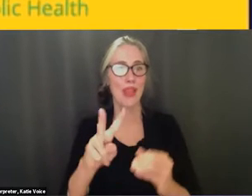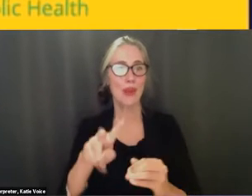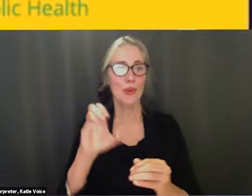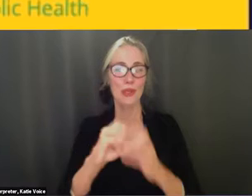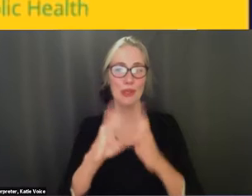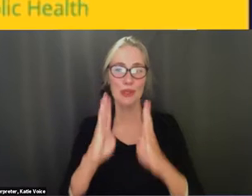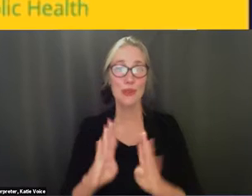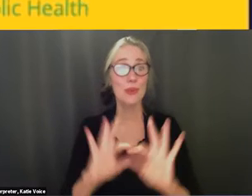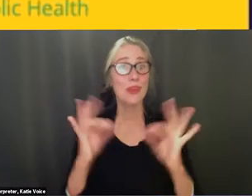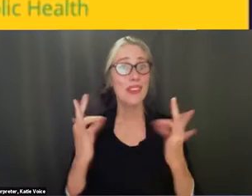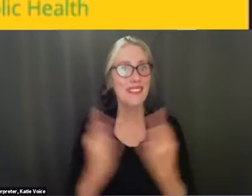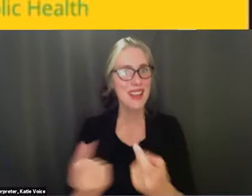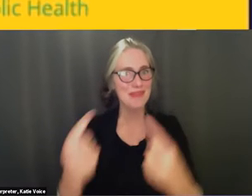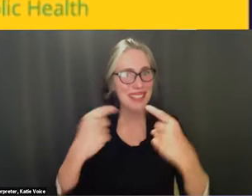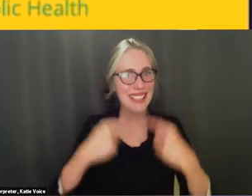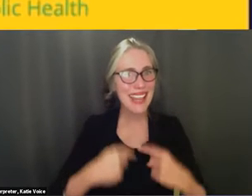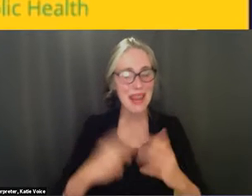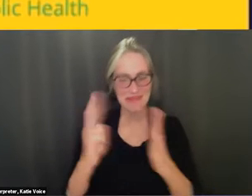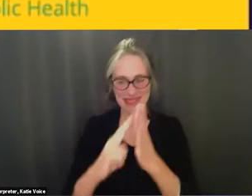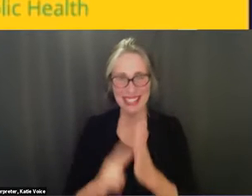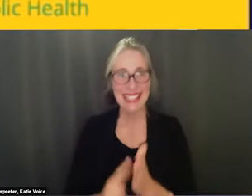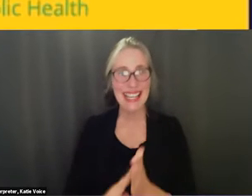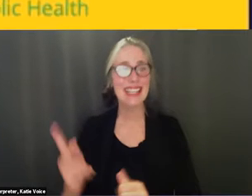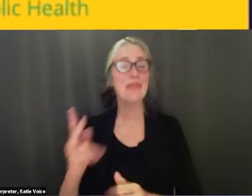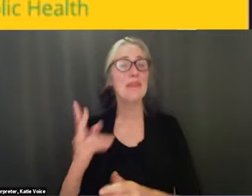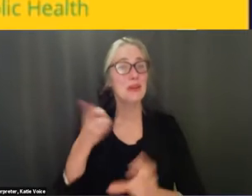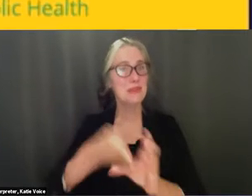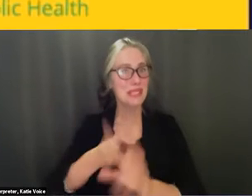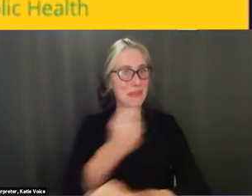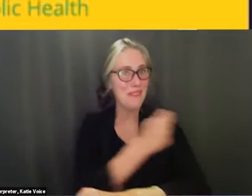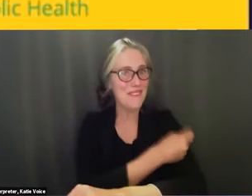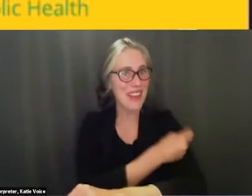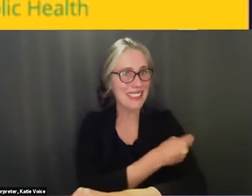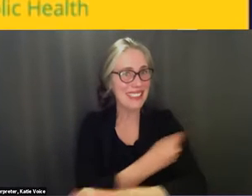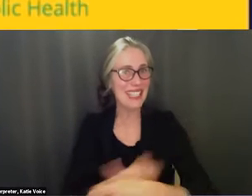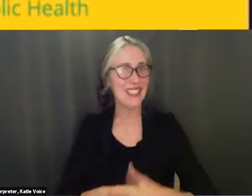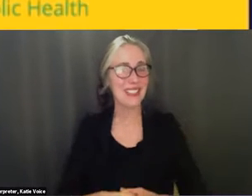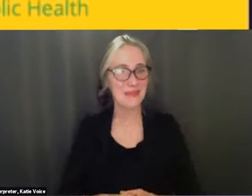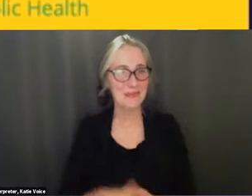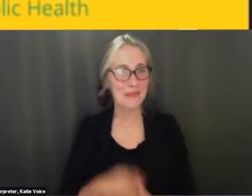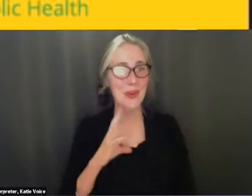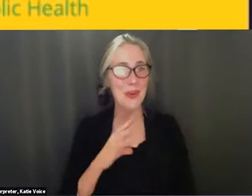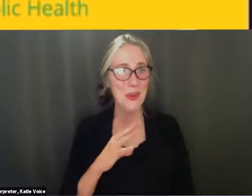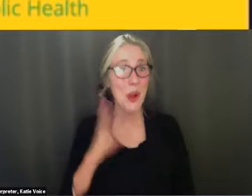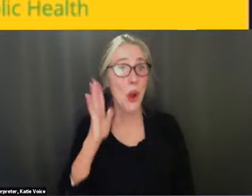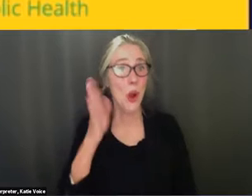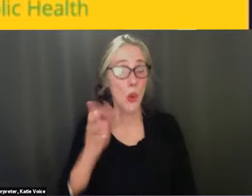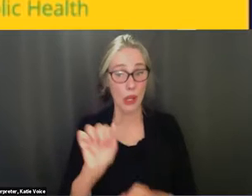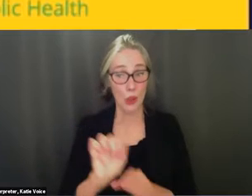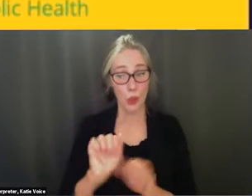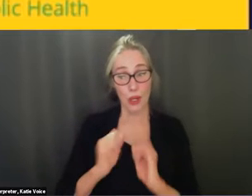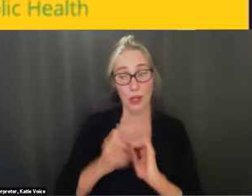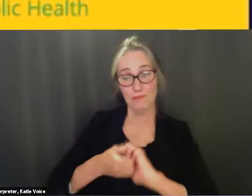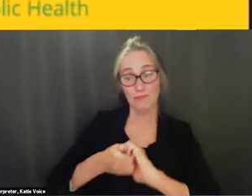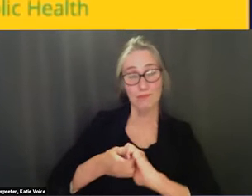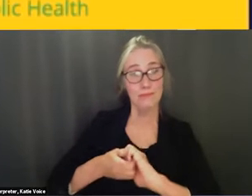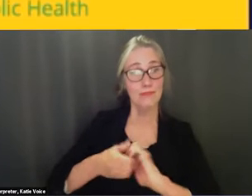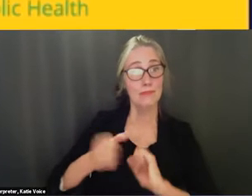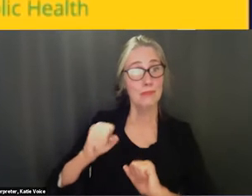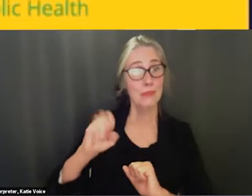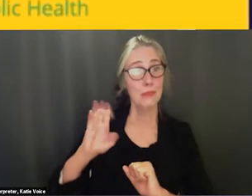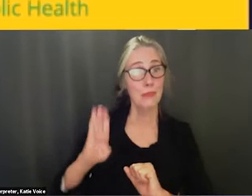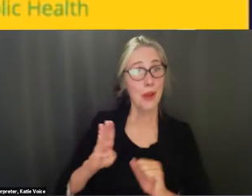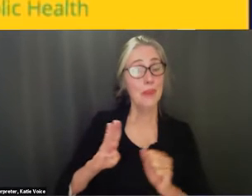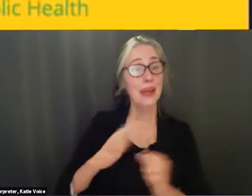vacunación, así que tendremos una actualización al respecto. Y vamos a seguir trabajando con el Departamento de Salud Pública de Santa Bárbara y con las clínicas de la